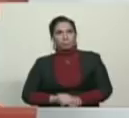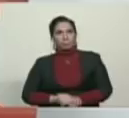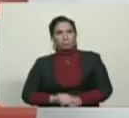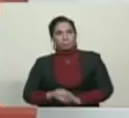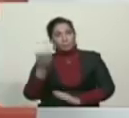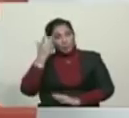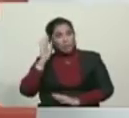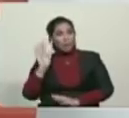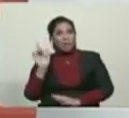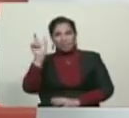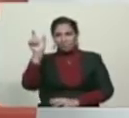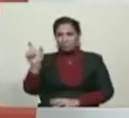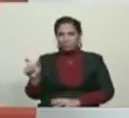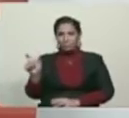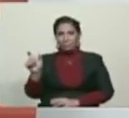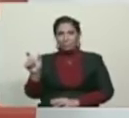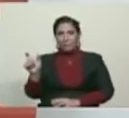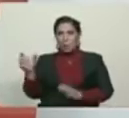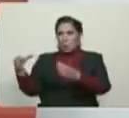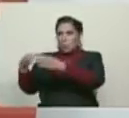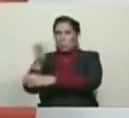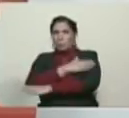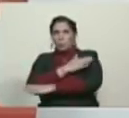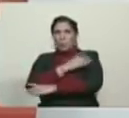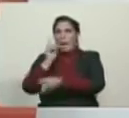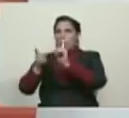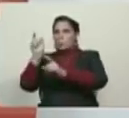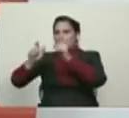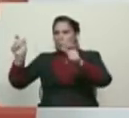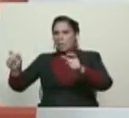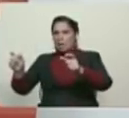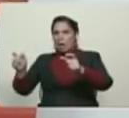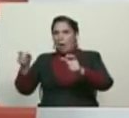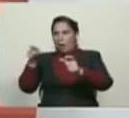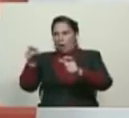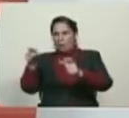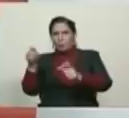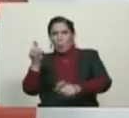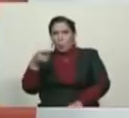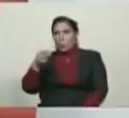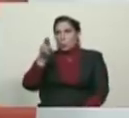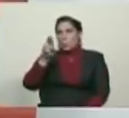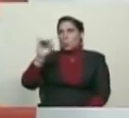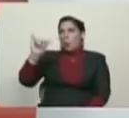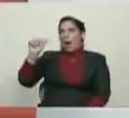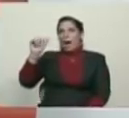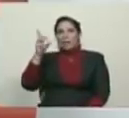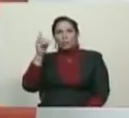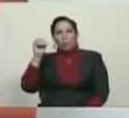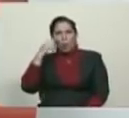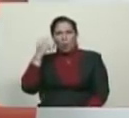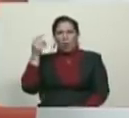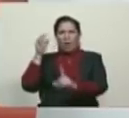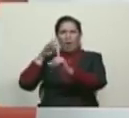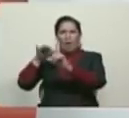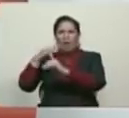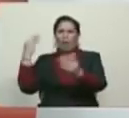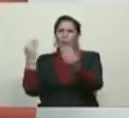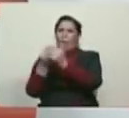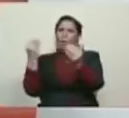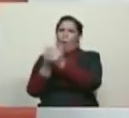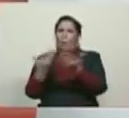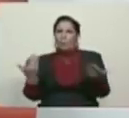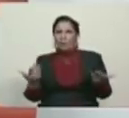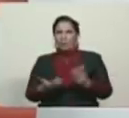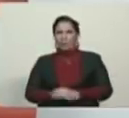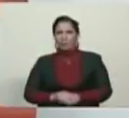Creo que ellos se sobreestiman con eso. Hay unos que dicen el efecto Guaidó, el efecto Guaidó. ¡Que se coba! Guaidó